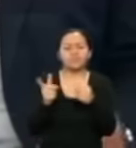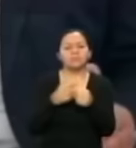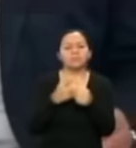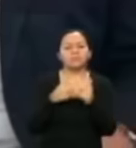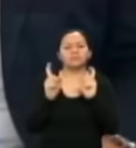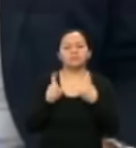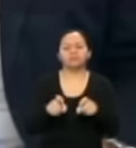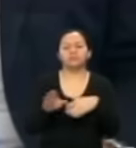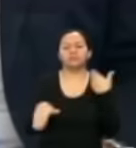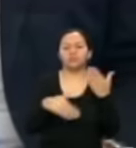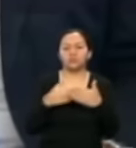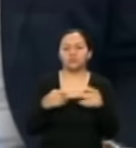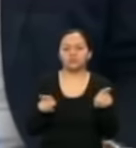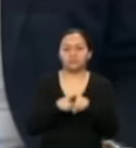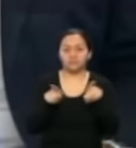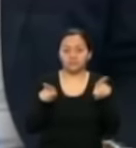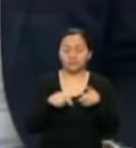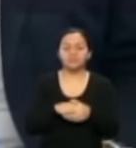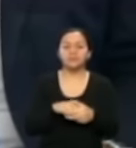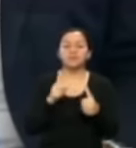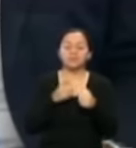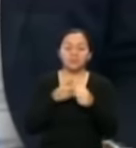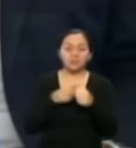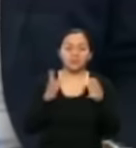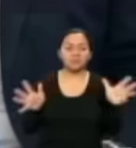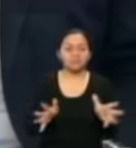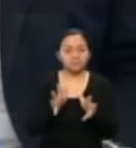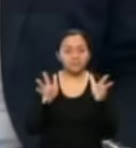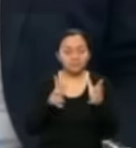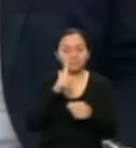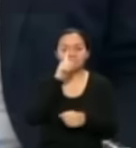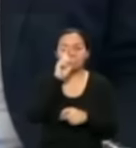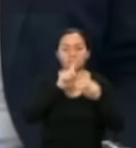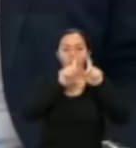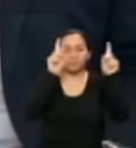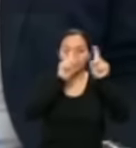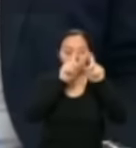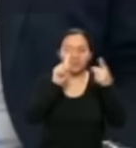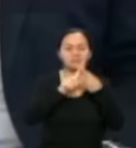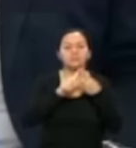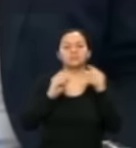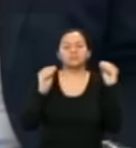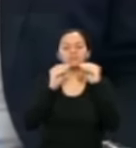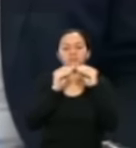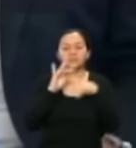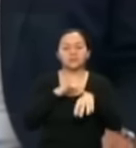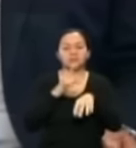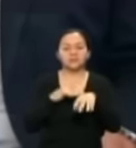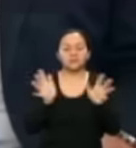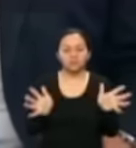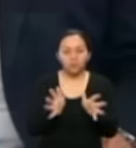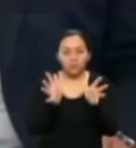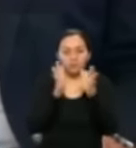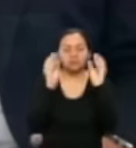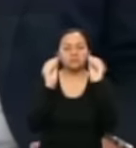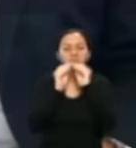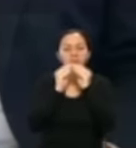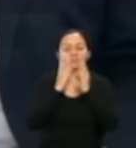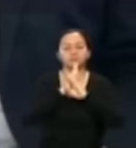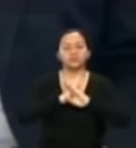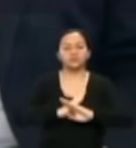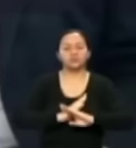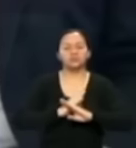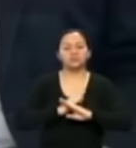ser lo nuestro. Y hay que promover los emprendimientos y hay que tratar de estimular, de mantener, de proteger